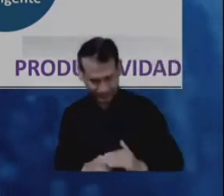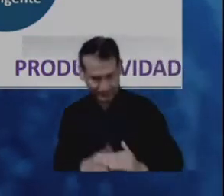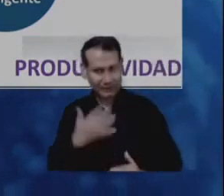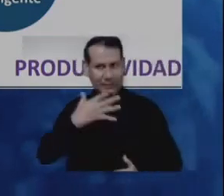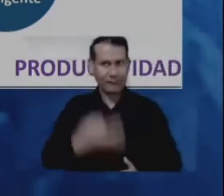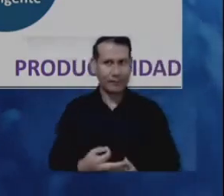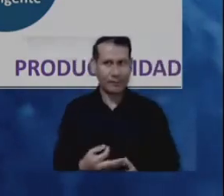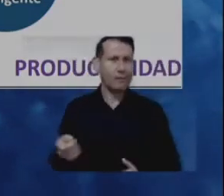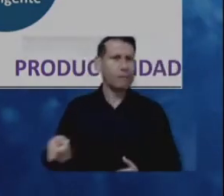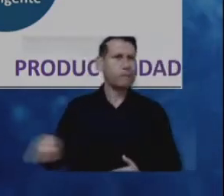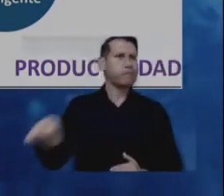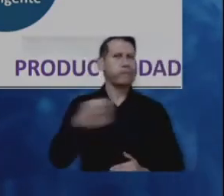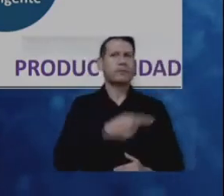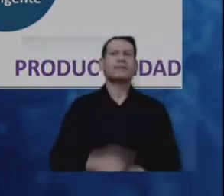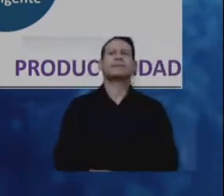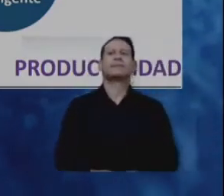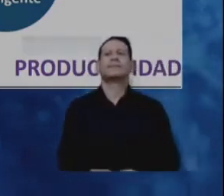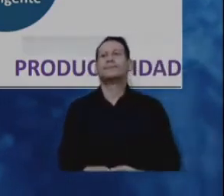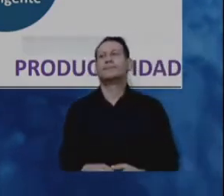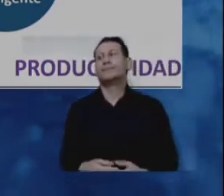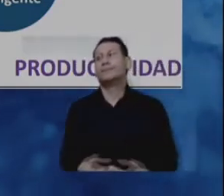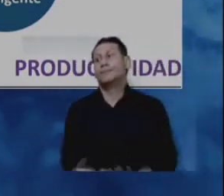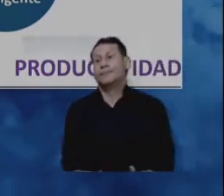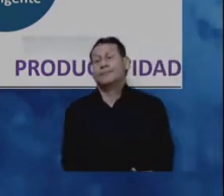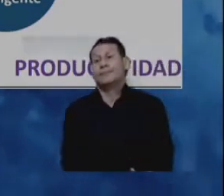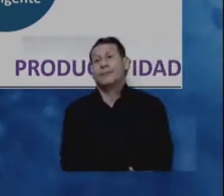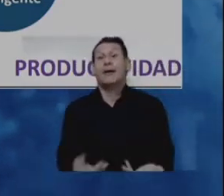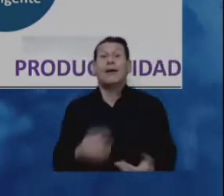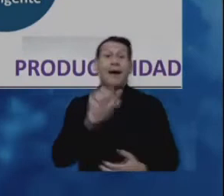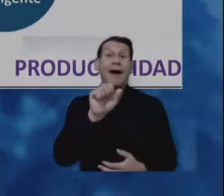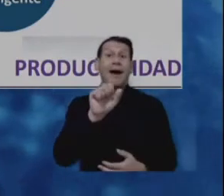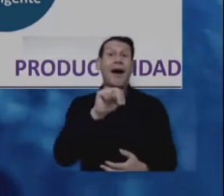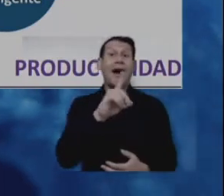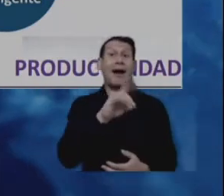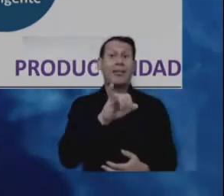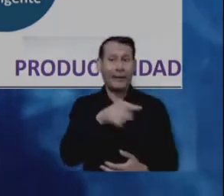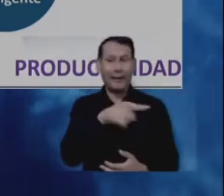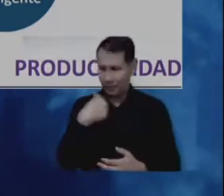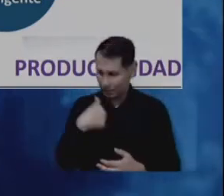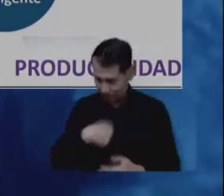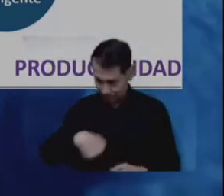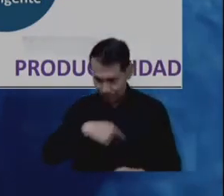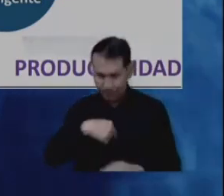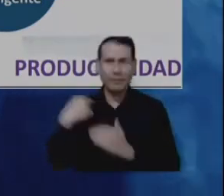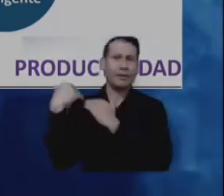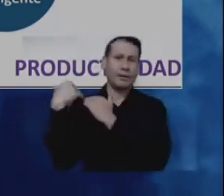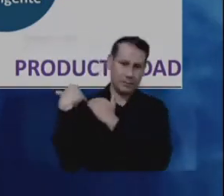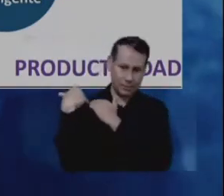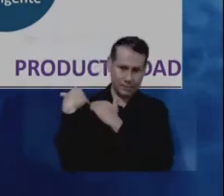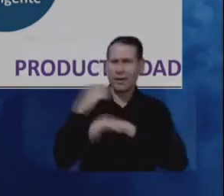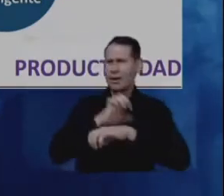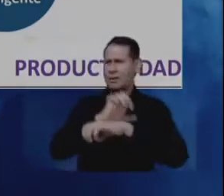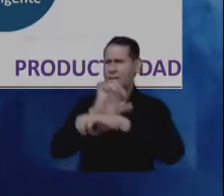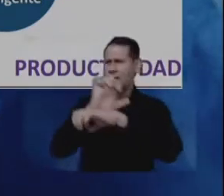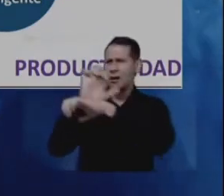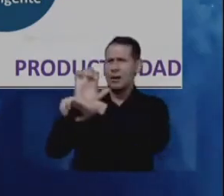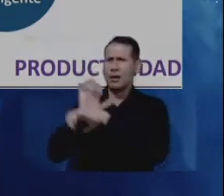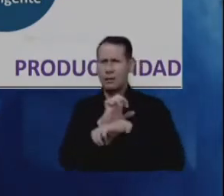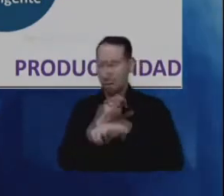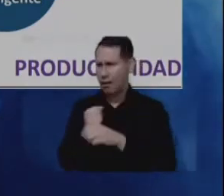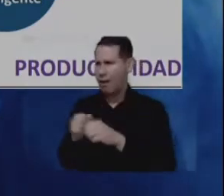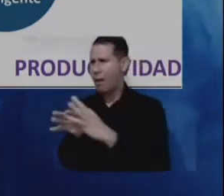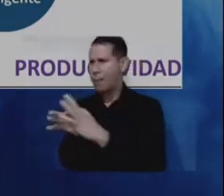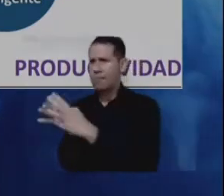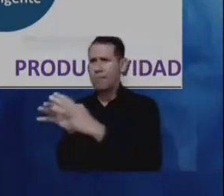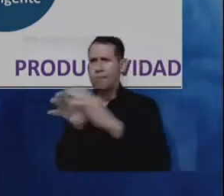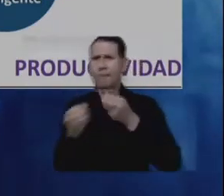Y nosotros desde la ANDI, pues esa es nuestra labor, trabajar con todas las entidades públicas, y en buen momento la ANDI está precisamente generando estos espacios